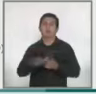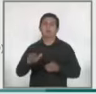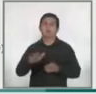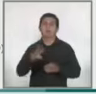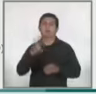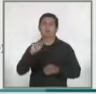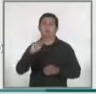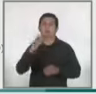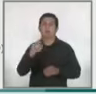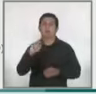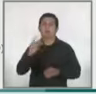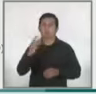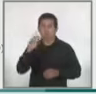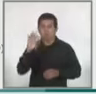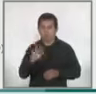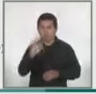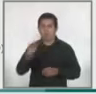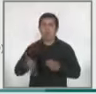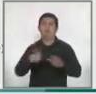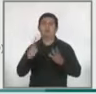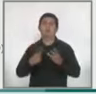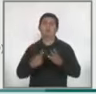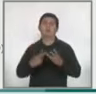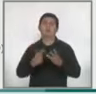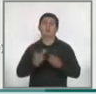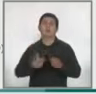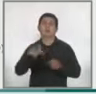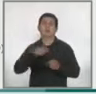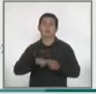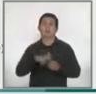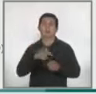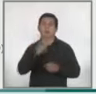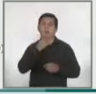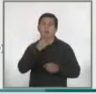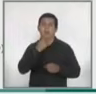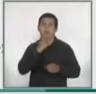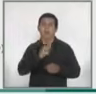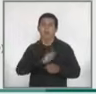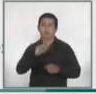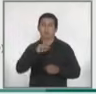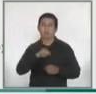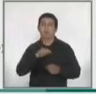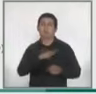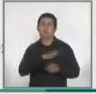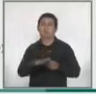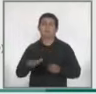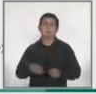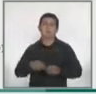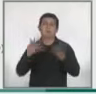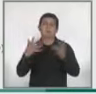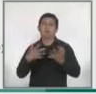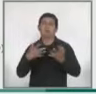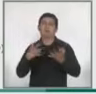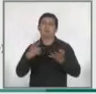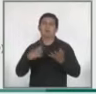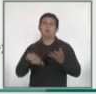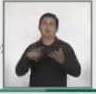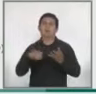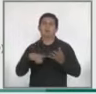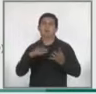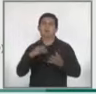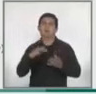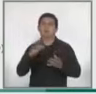de 89.3%. El Hospital de la Niñez Oaxaqueña tiene una ocupación hospitalaria